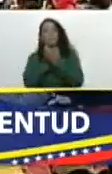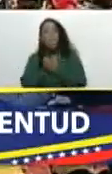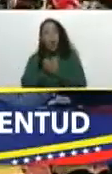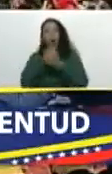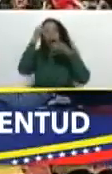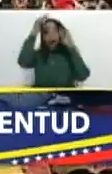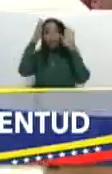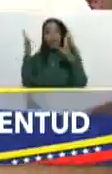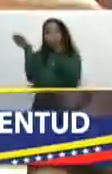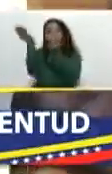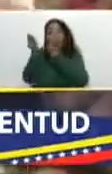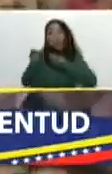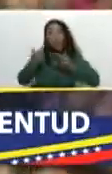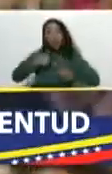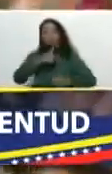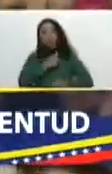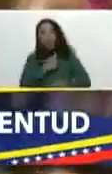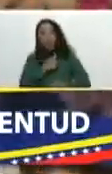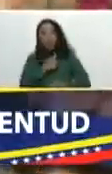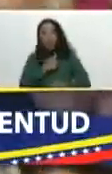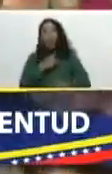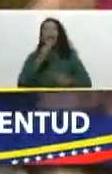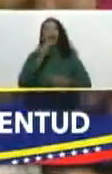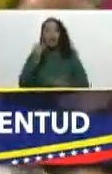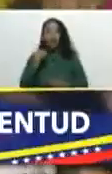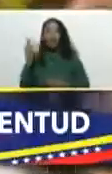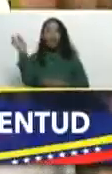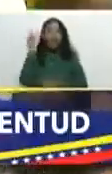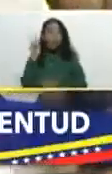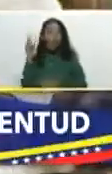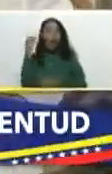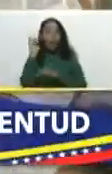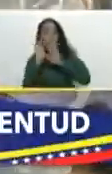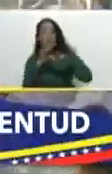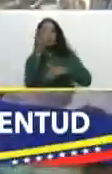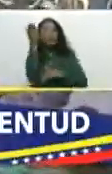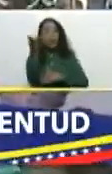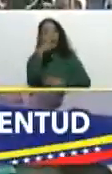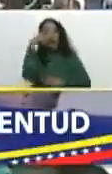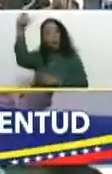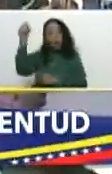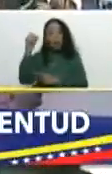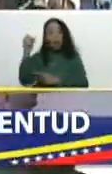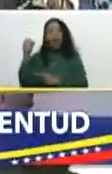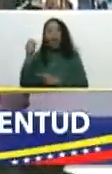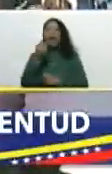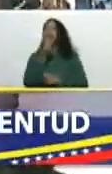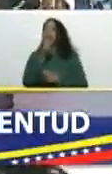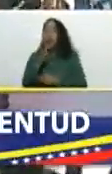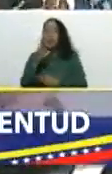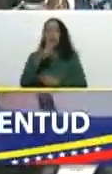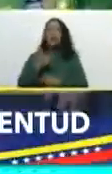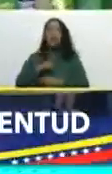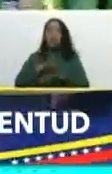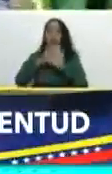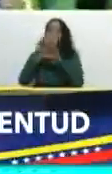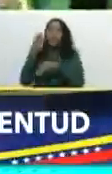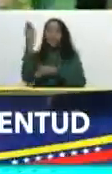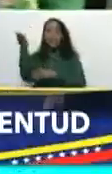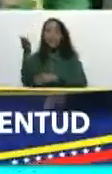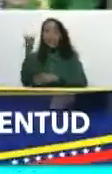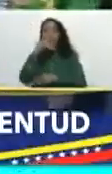día a día nos da. Y cuente con la juventud venezolana. Cuente con nosotros en las buenas y en las malas, que vamos a estar con usted